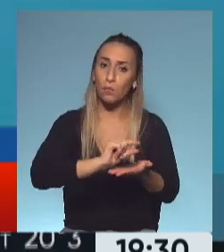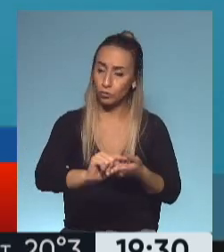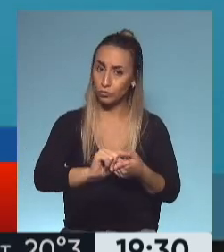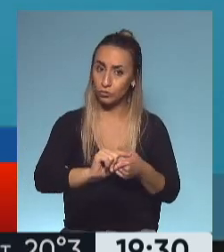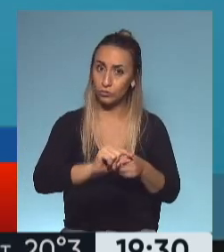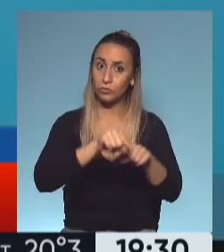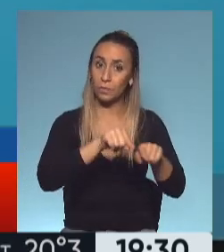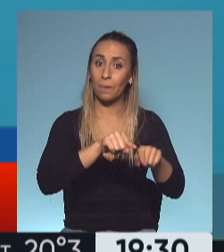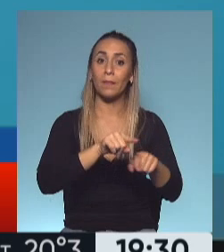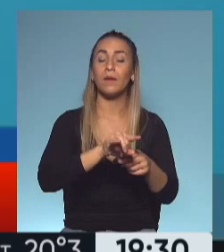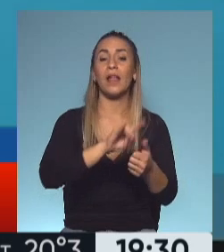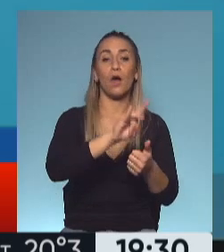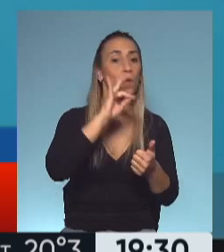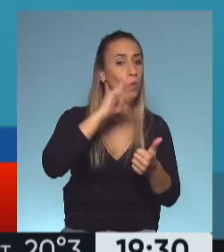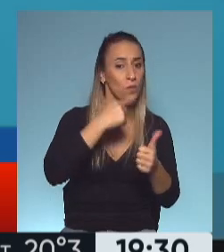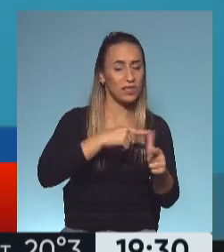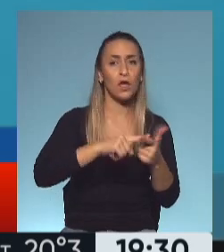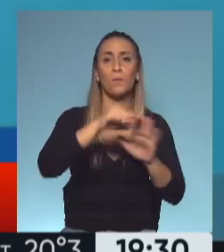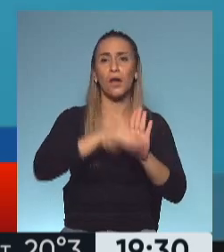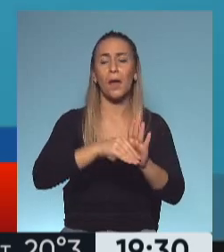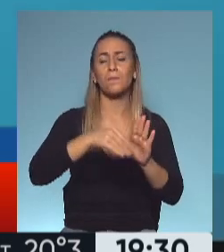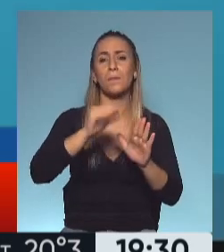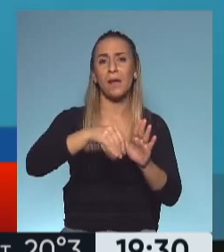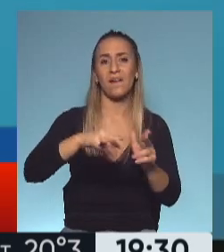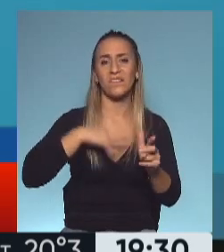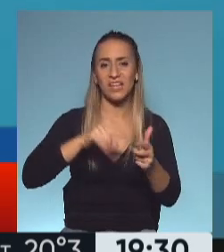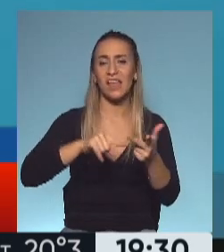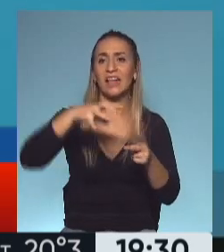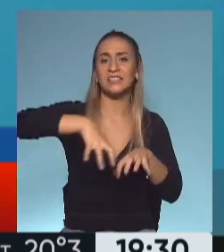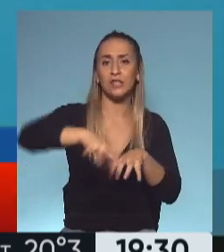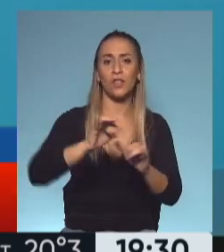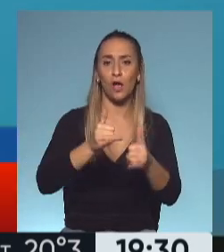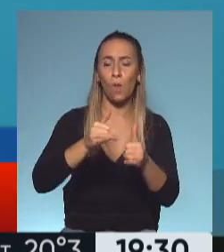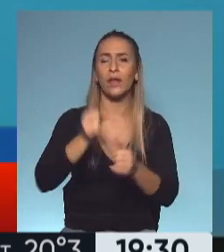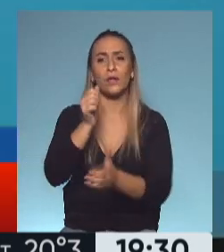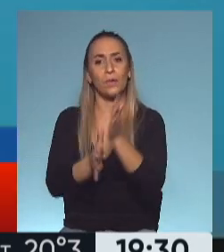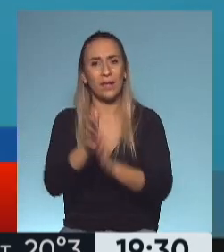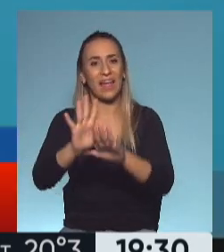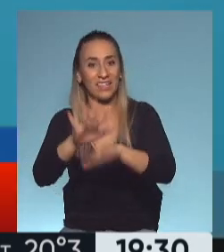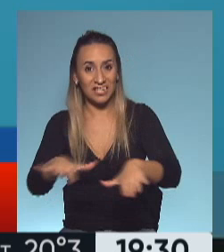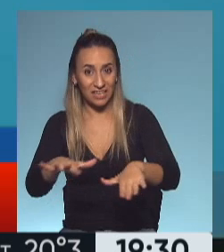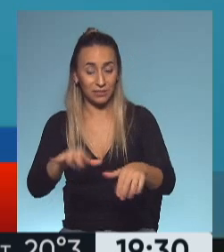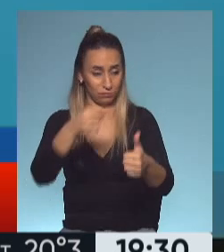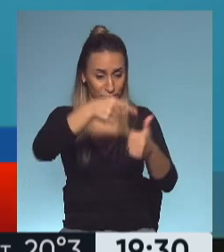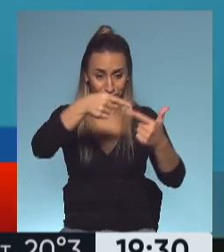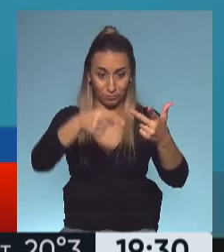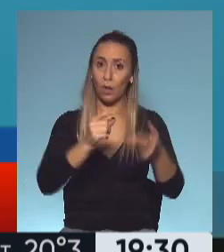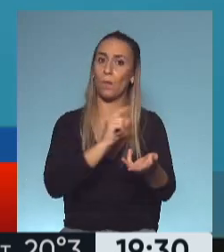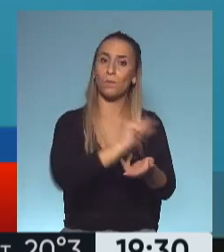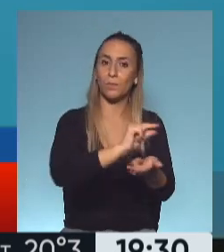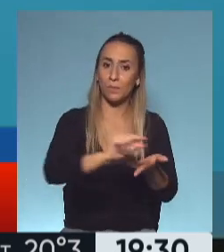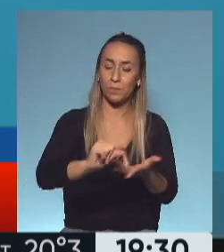vinculadas a UDIs, al programa Más Vida, los centros juveniles y becas de niñez. Las prestaciones van a aumentar